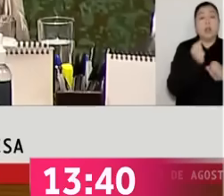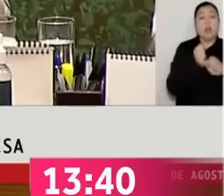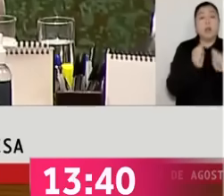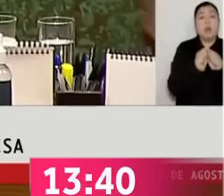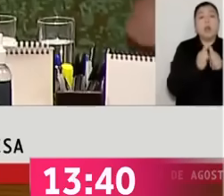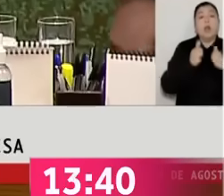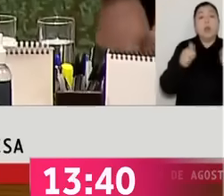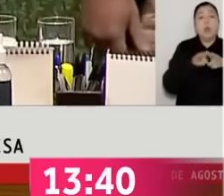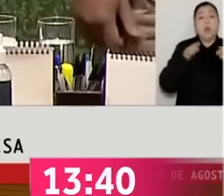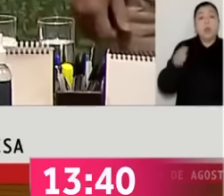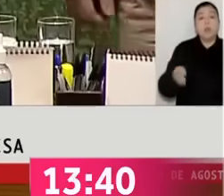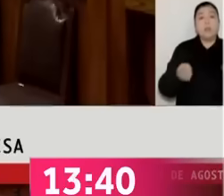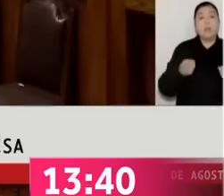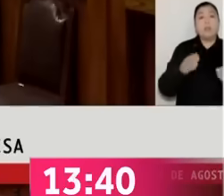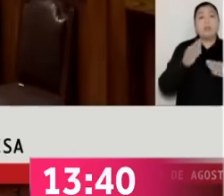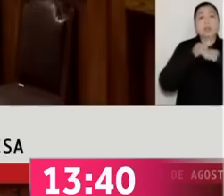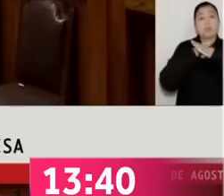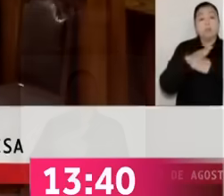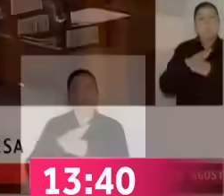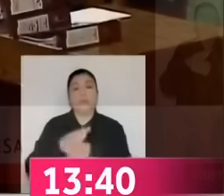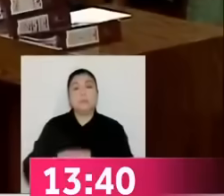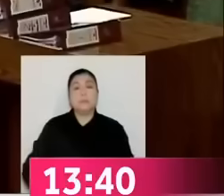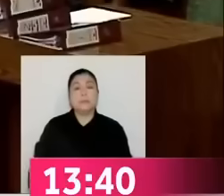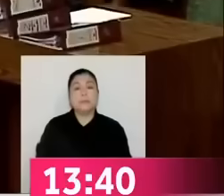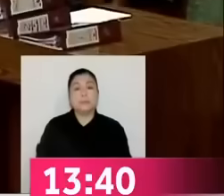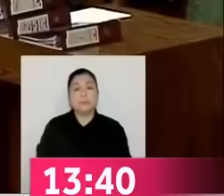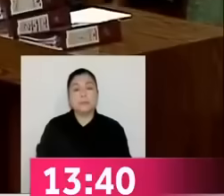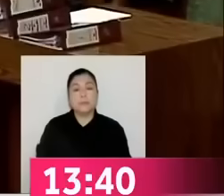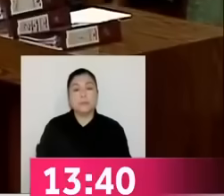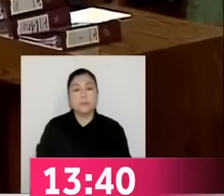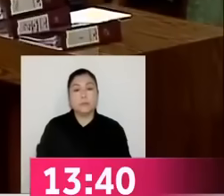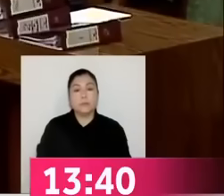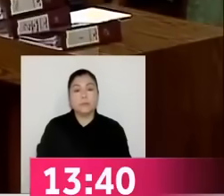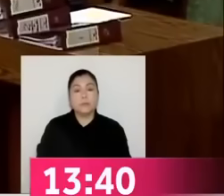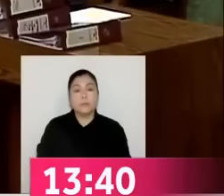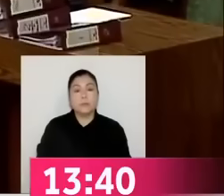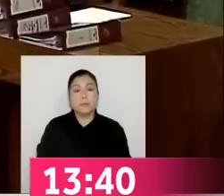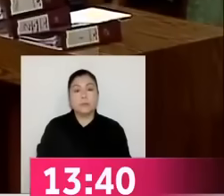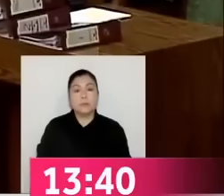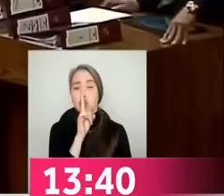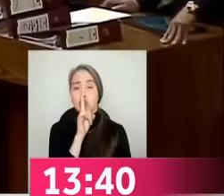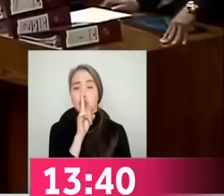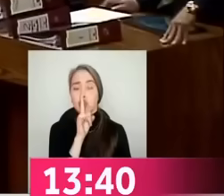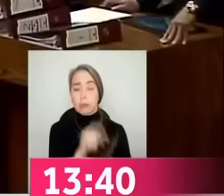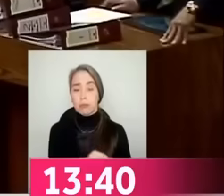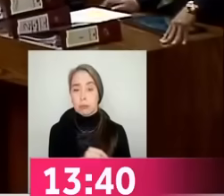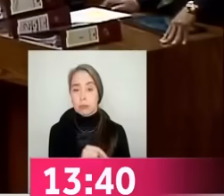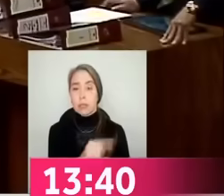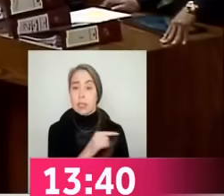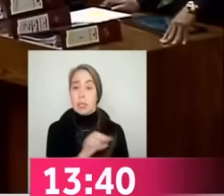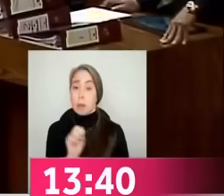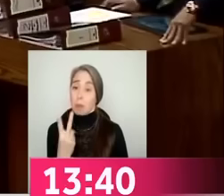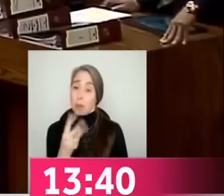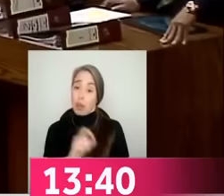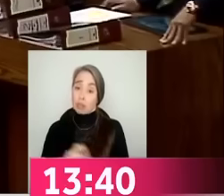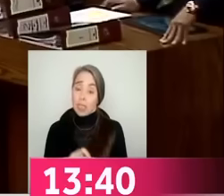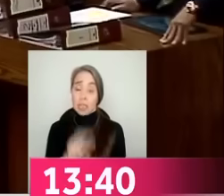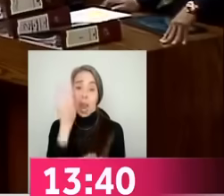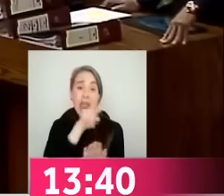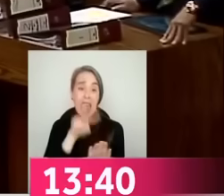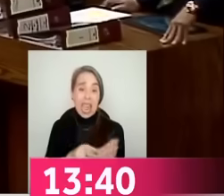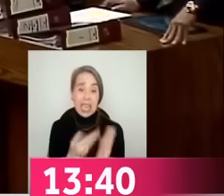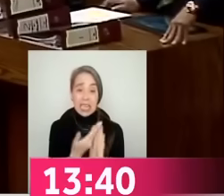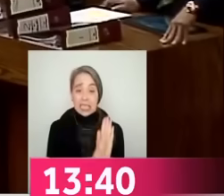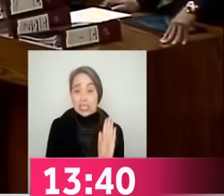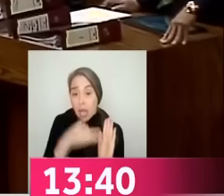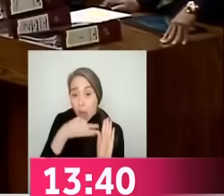Una jornada bastante tensa, la verdad. Hay muchos dimes y diretes que vamos a pasar a revisar más adelante, porque, claro,